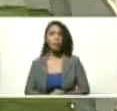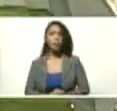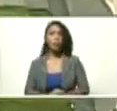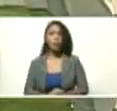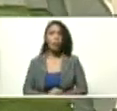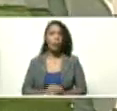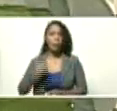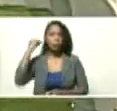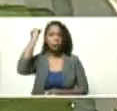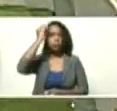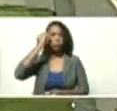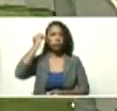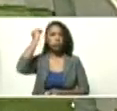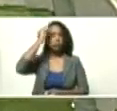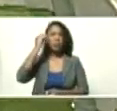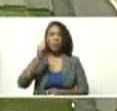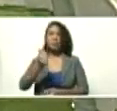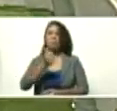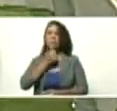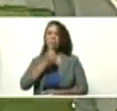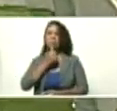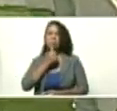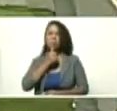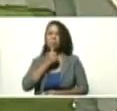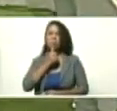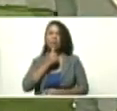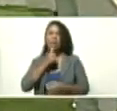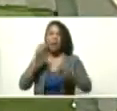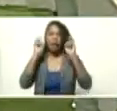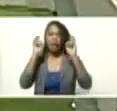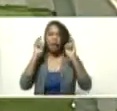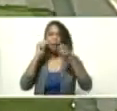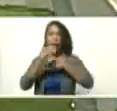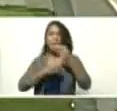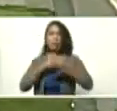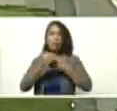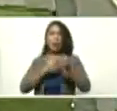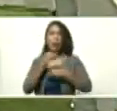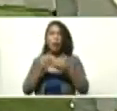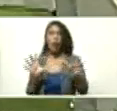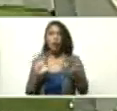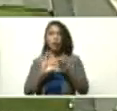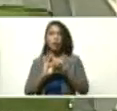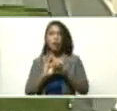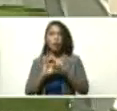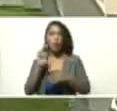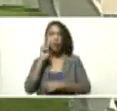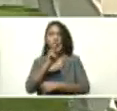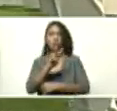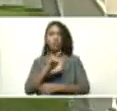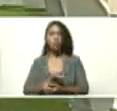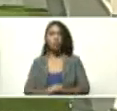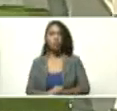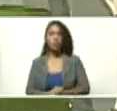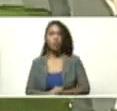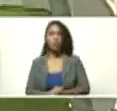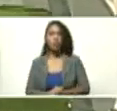Pensar para quién es el producto que creamos, articular una visión,